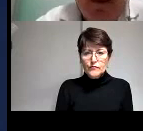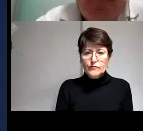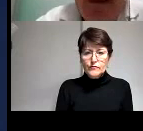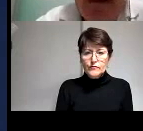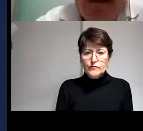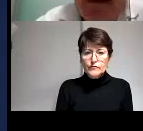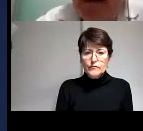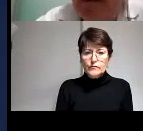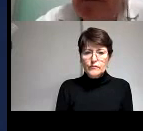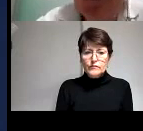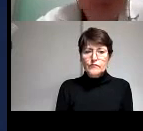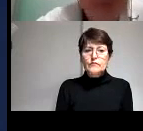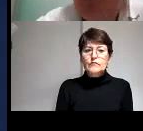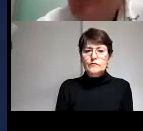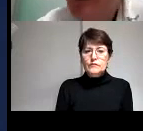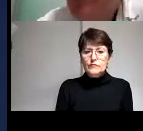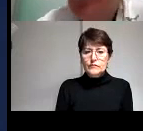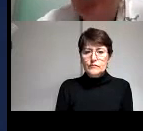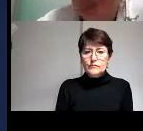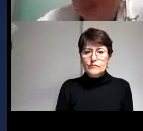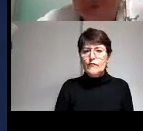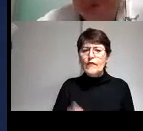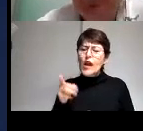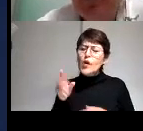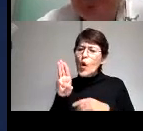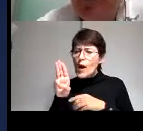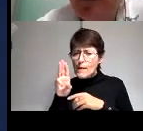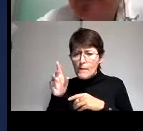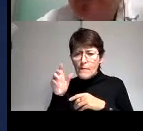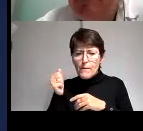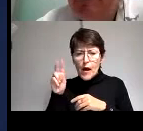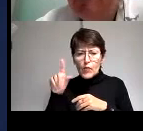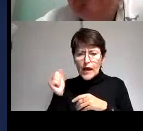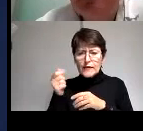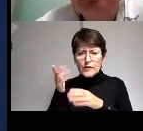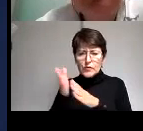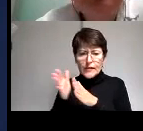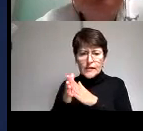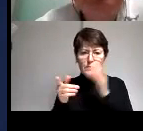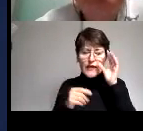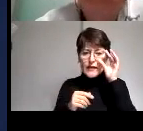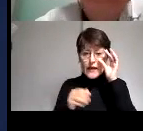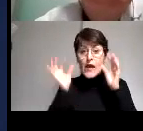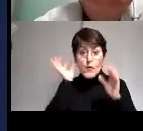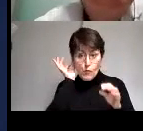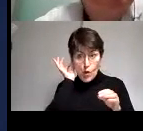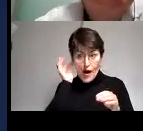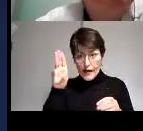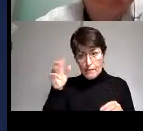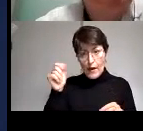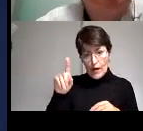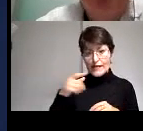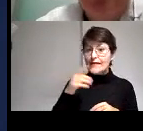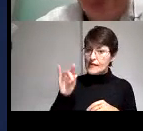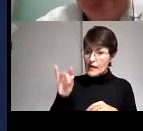como sabéis, no sé si esto, Paula, ¿querías comentar tú esta parte? Y nada, simplemente, bueno, después de todo lo que